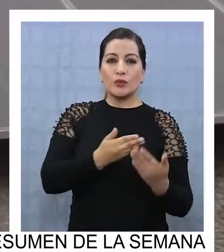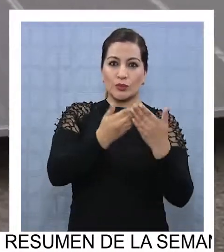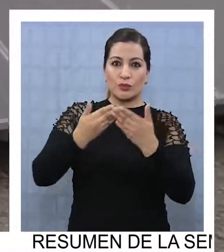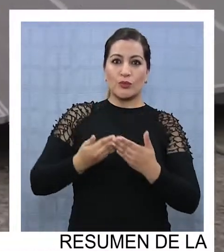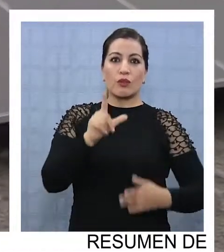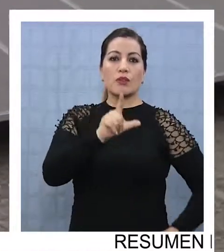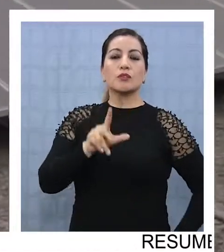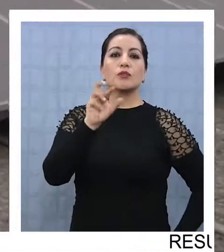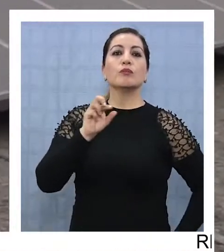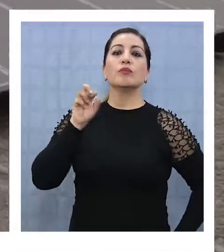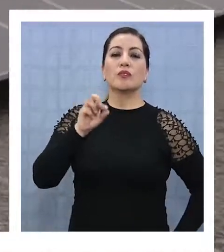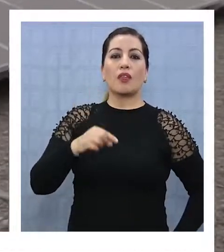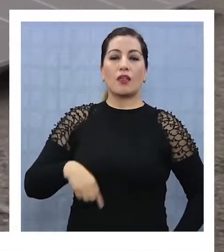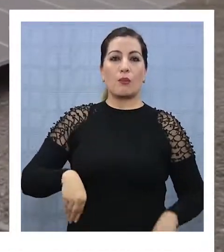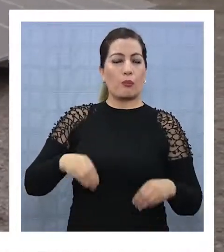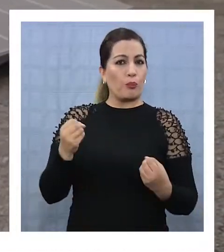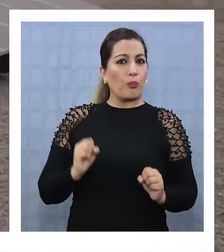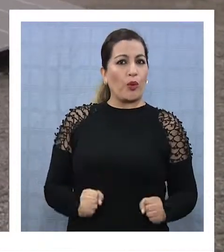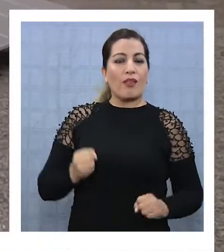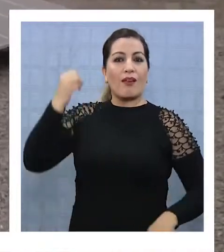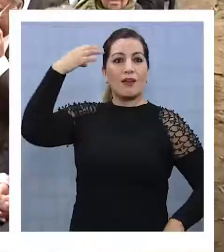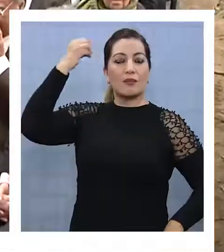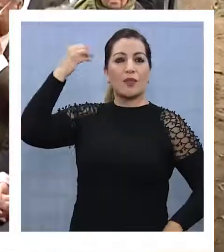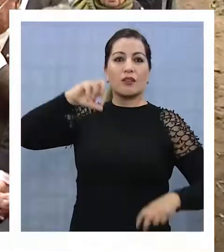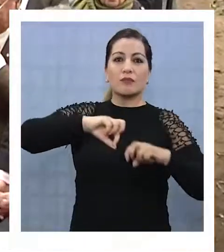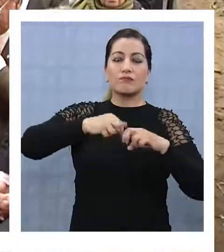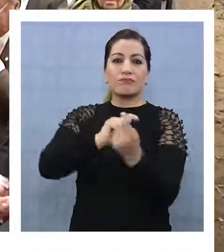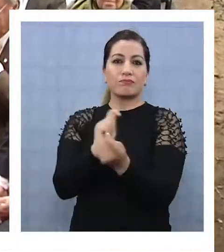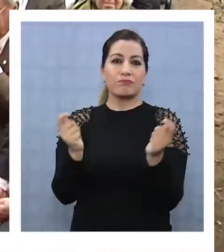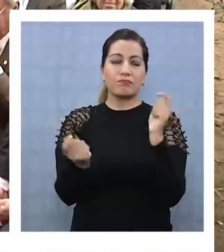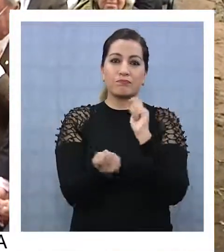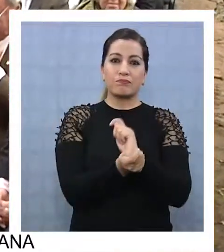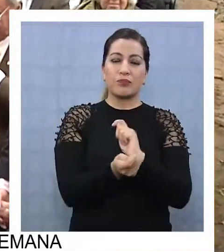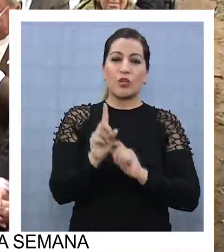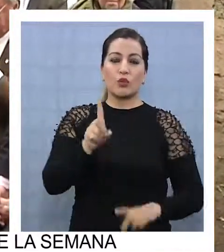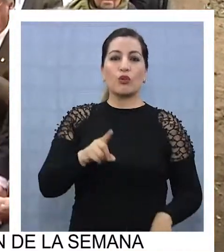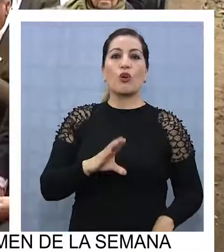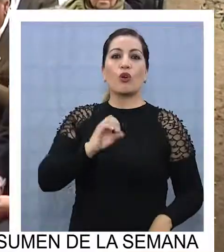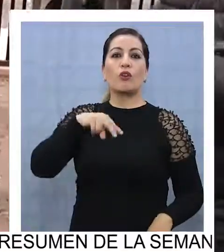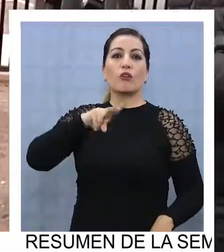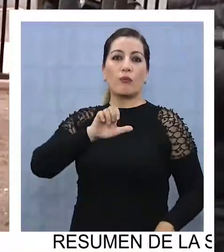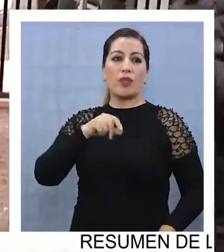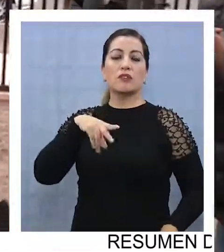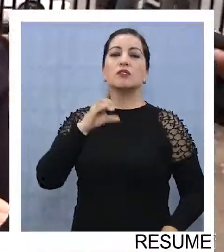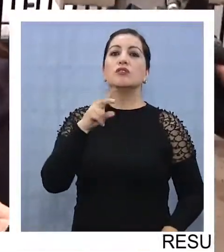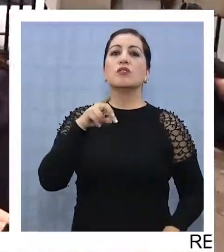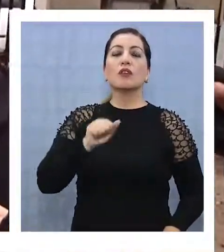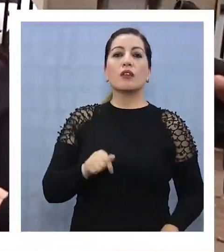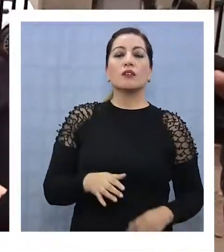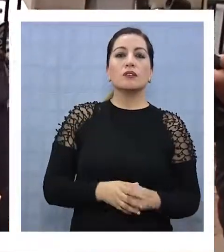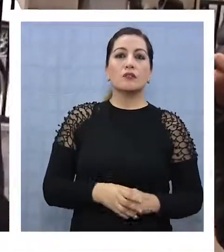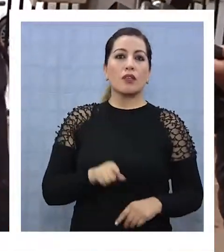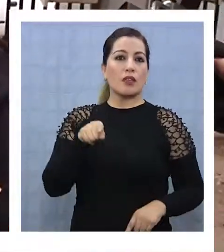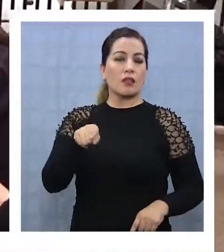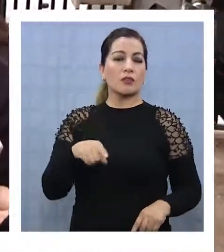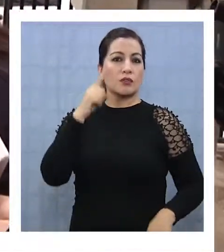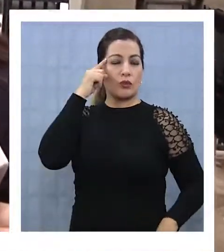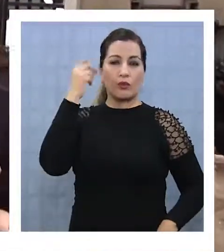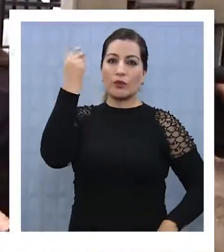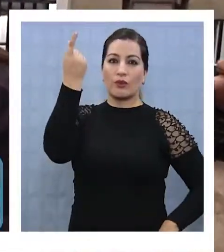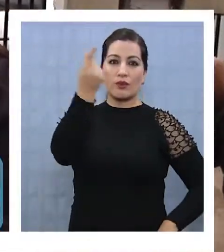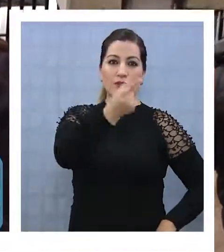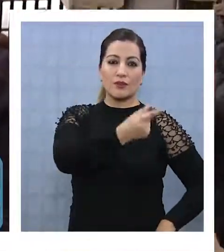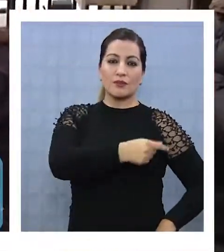de los liceos politécnicos puedan aprender sobre las energías renovables no convencionales. Son techos solares públicos, es una